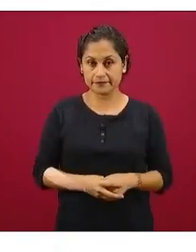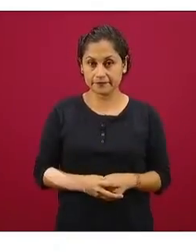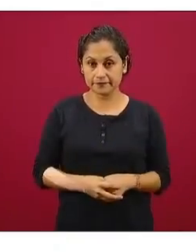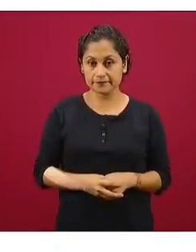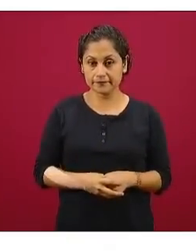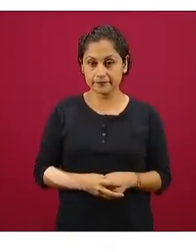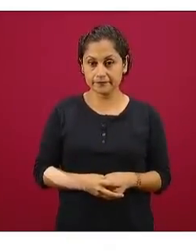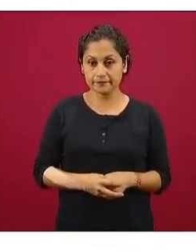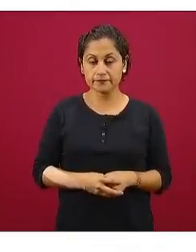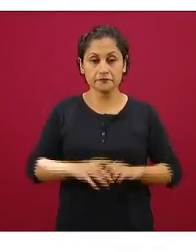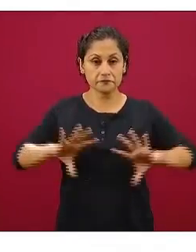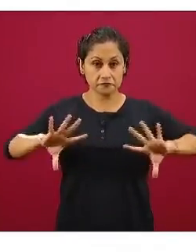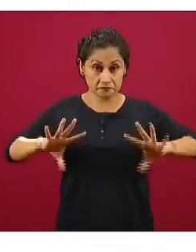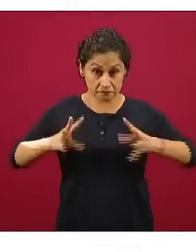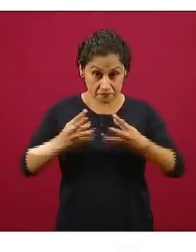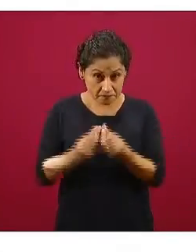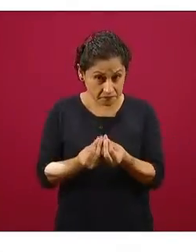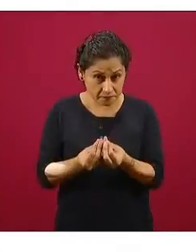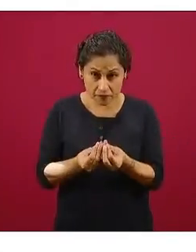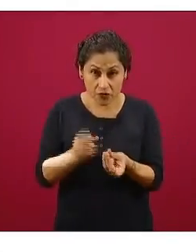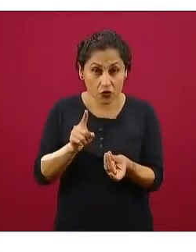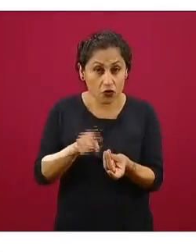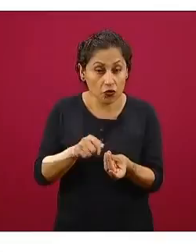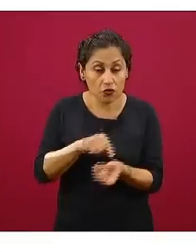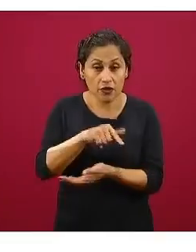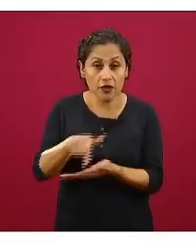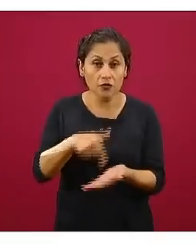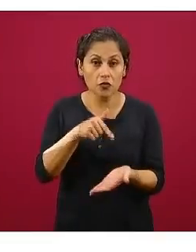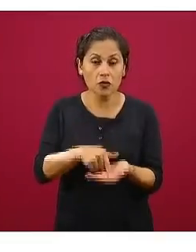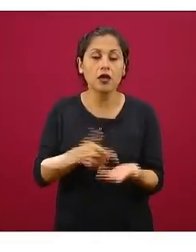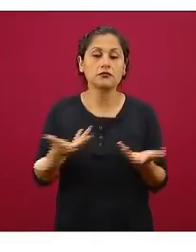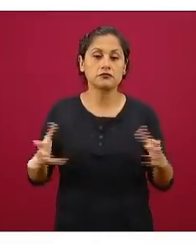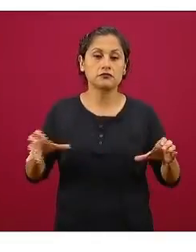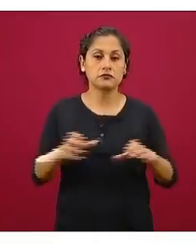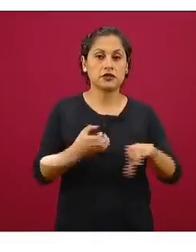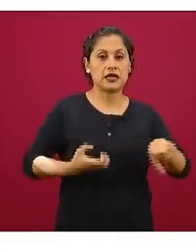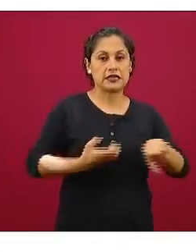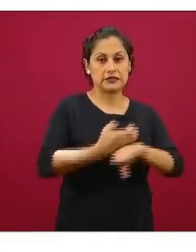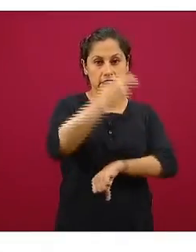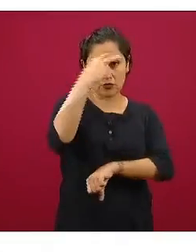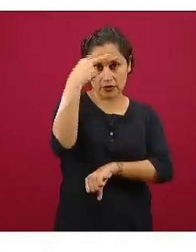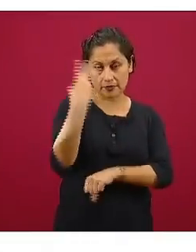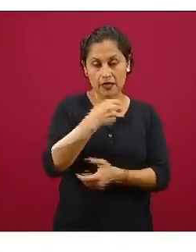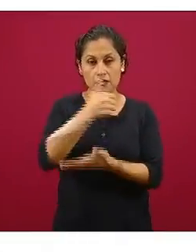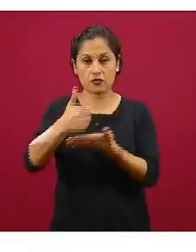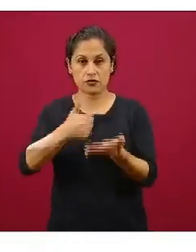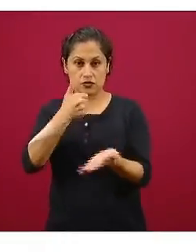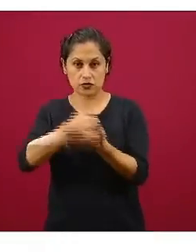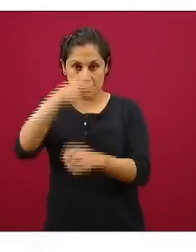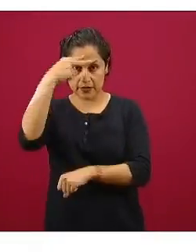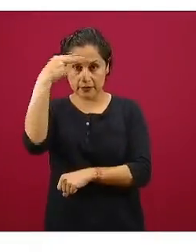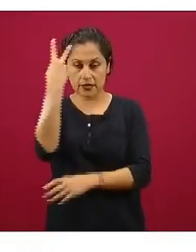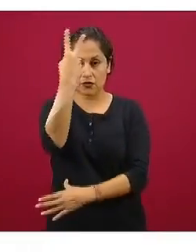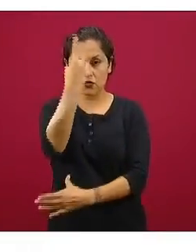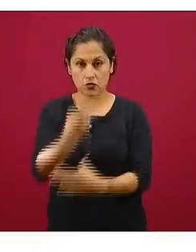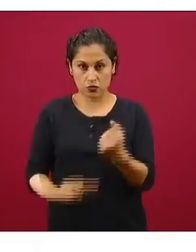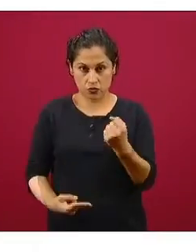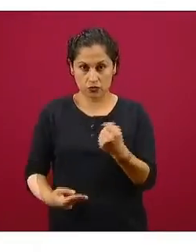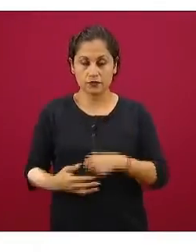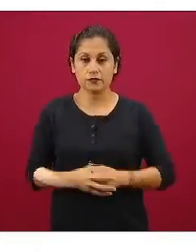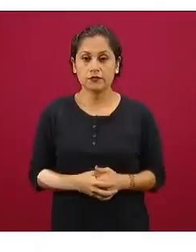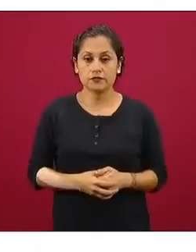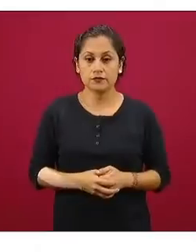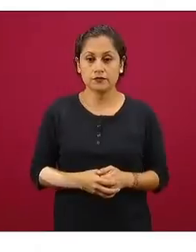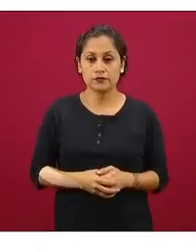los municipios conurbados que pertenecen al Estado de México y la Ciudad de México en conjunto. Y lo que